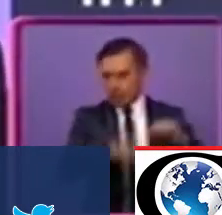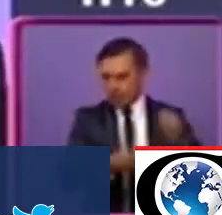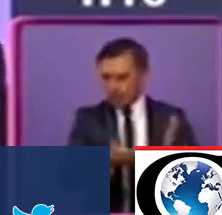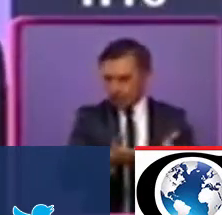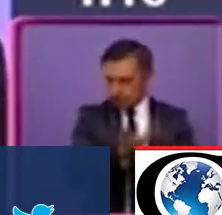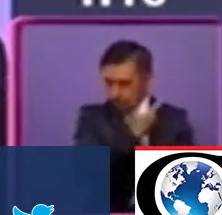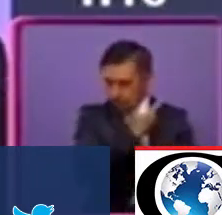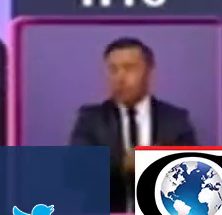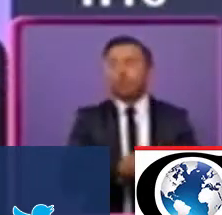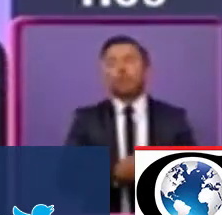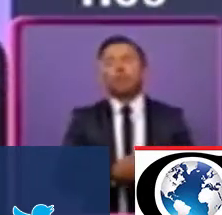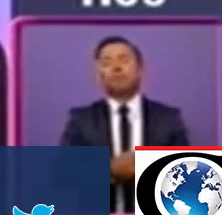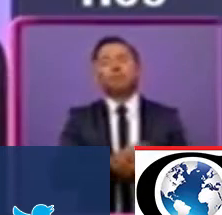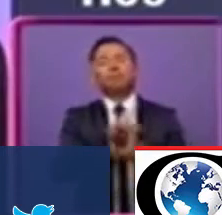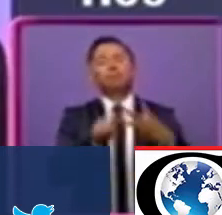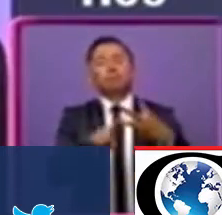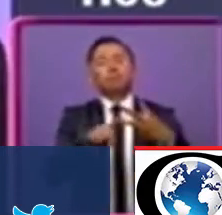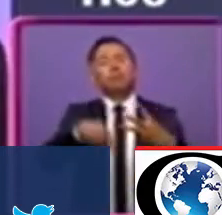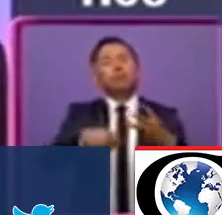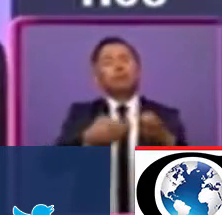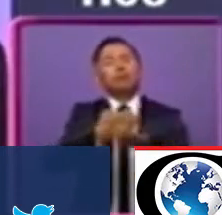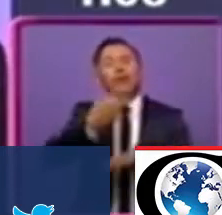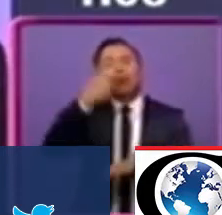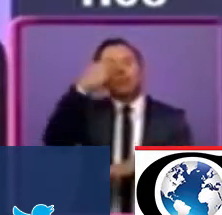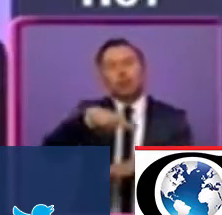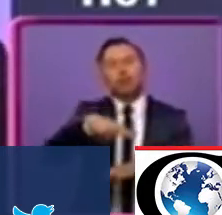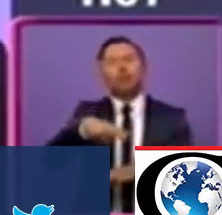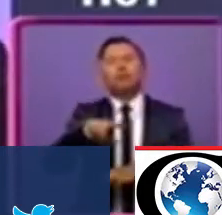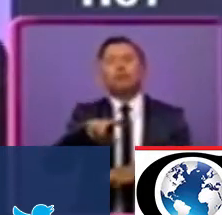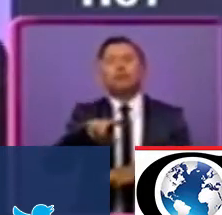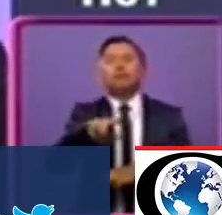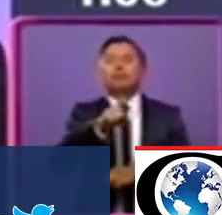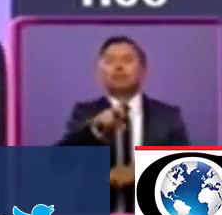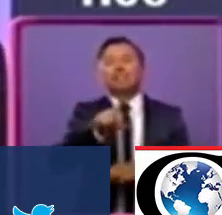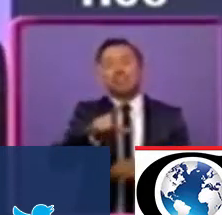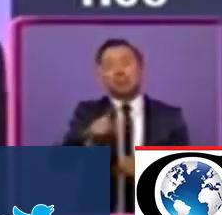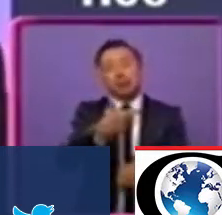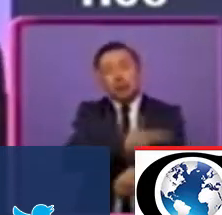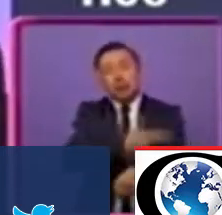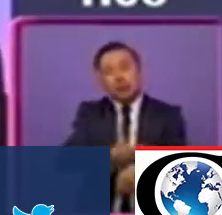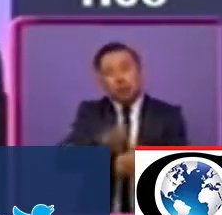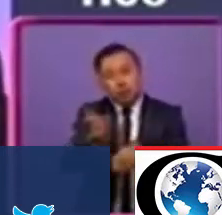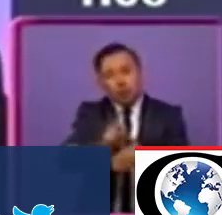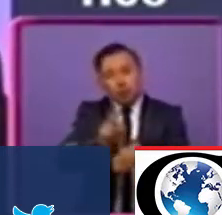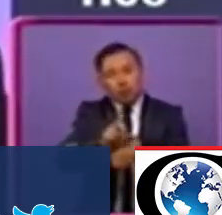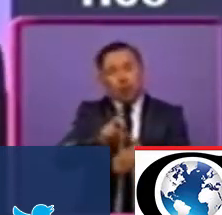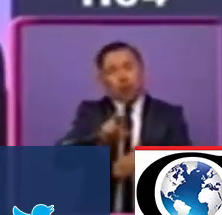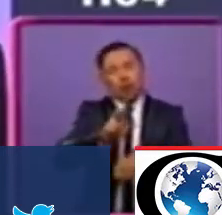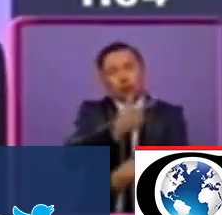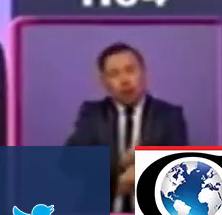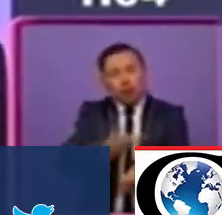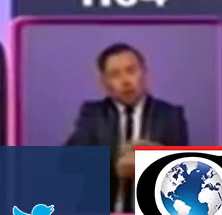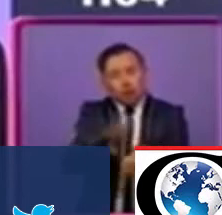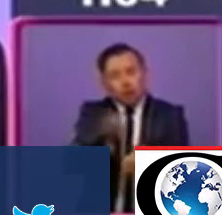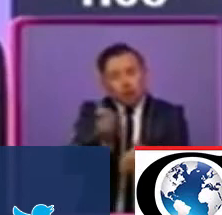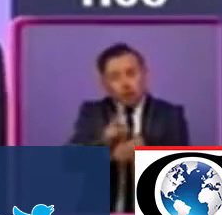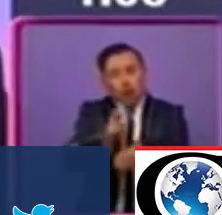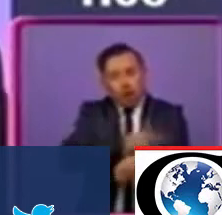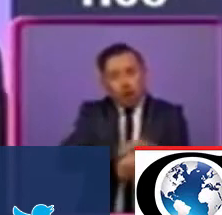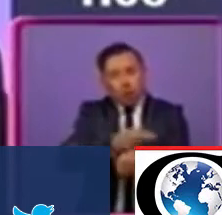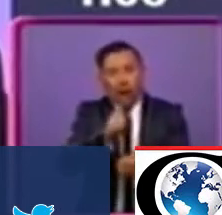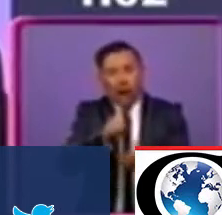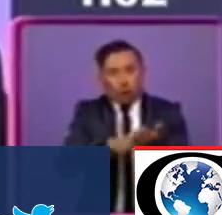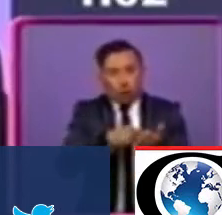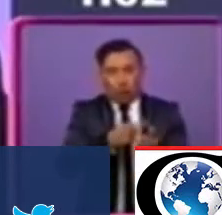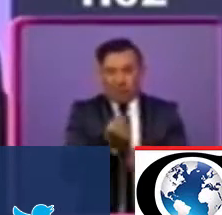nacionales está aceptando entrevistas. Así es, ¿no? Independientemente de los medios nacionales,